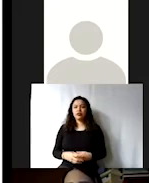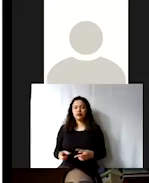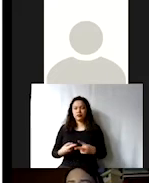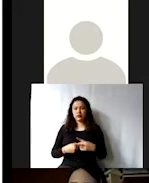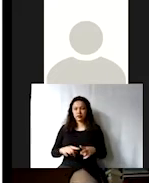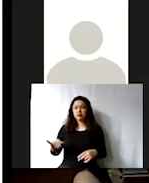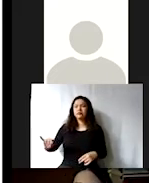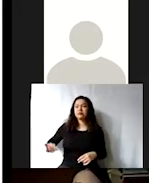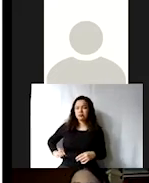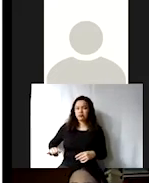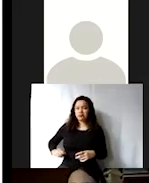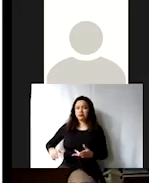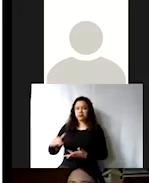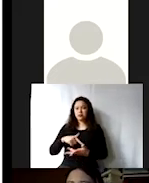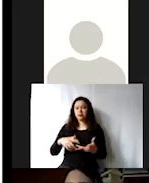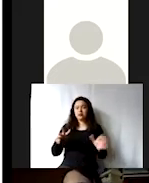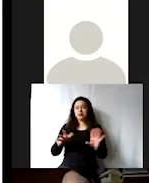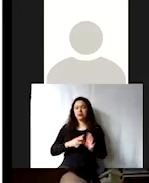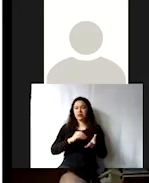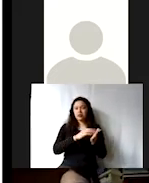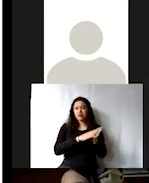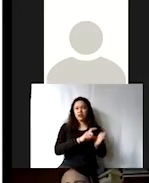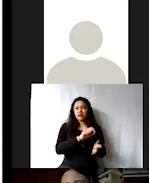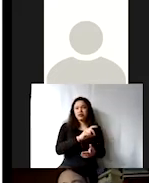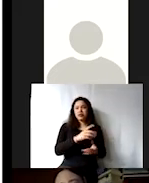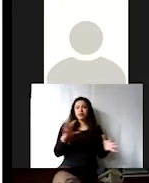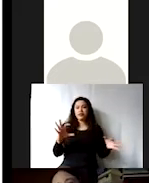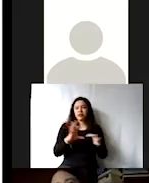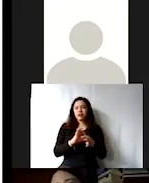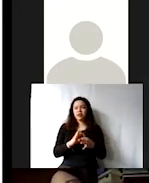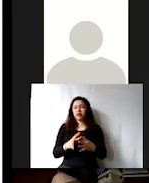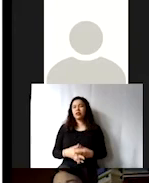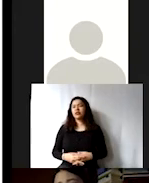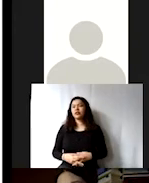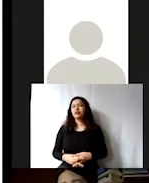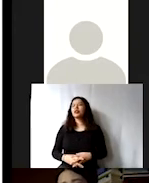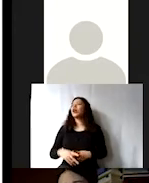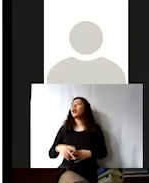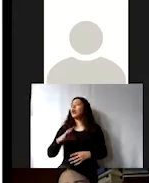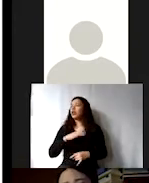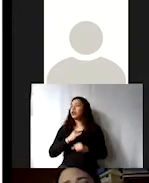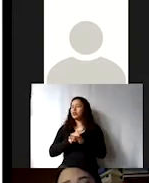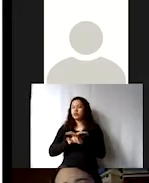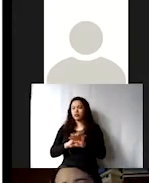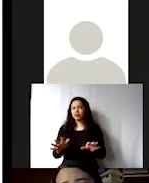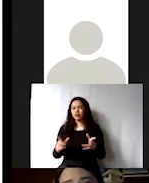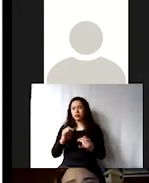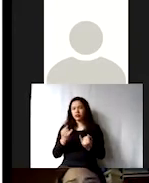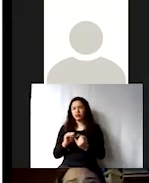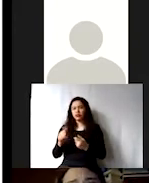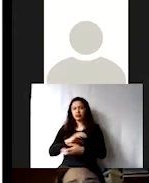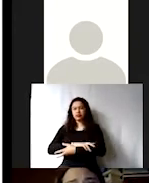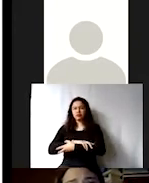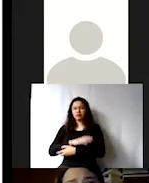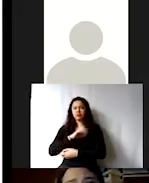nivel local, que están alineadas con la Agenda 2030, que pueden tener información y tener también otros aliados, como en este caso